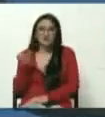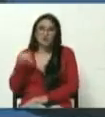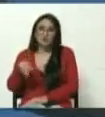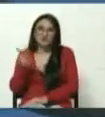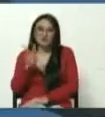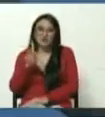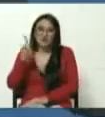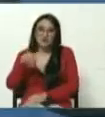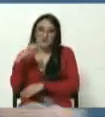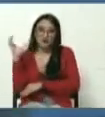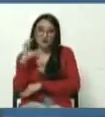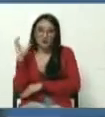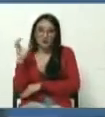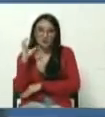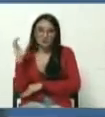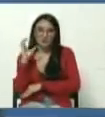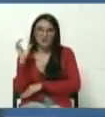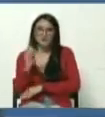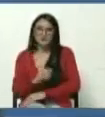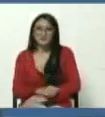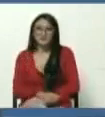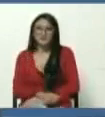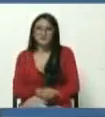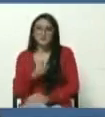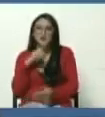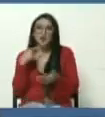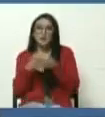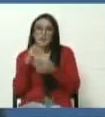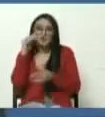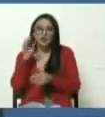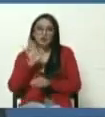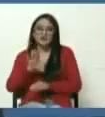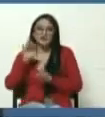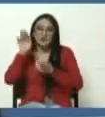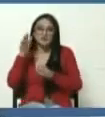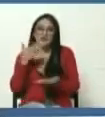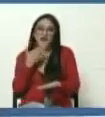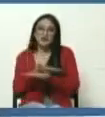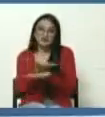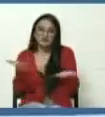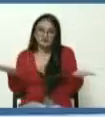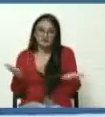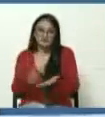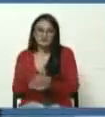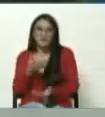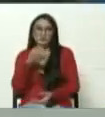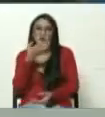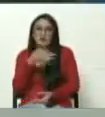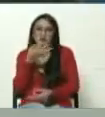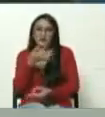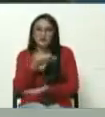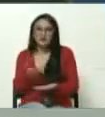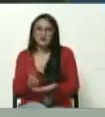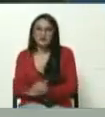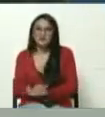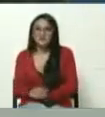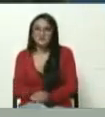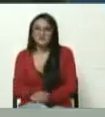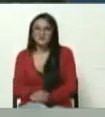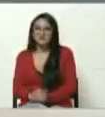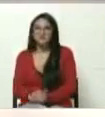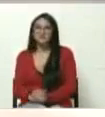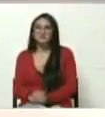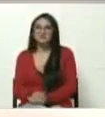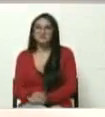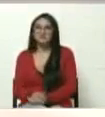Venezuela como en Colombia. En nombre de Dios, así será. Muchas gracias a todos. Muy buenas tardes. De esta manera damos